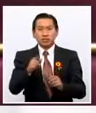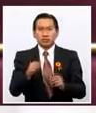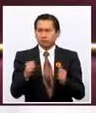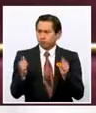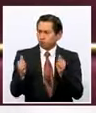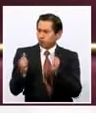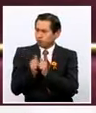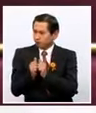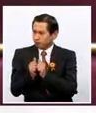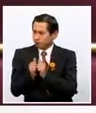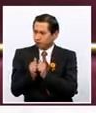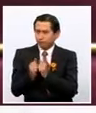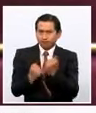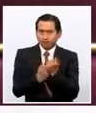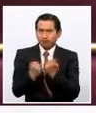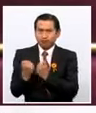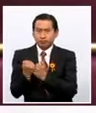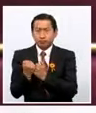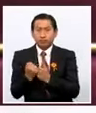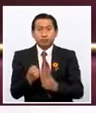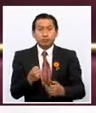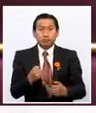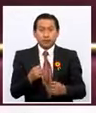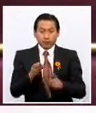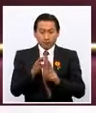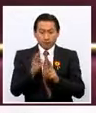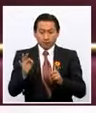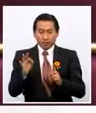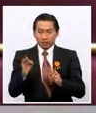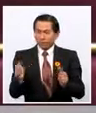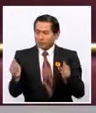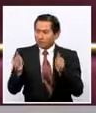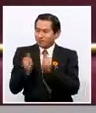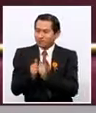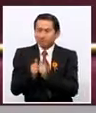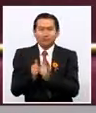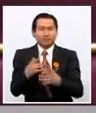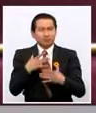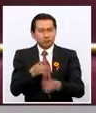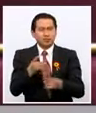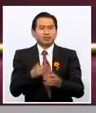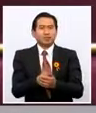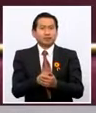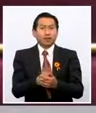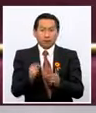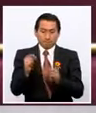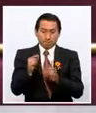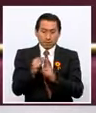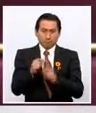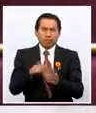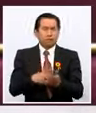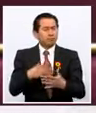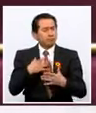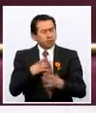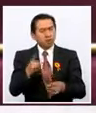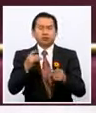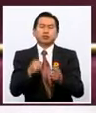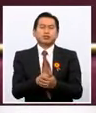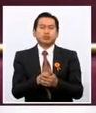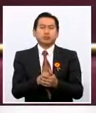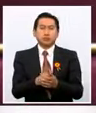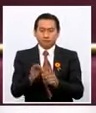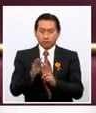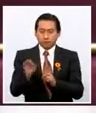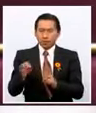y me gusta la frase lado a lado me gustan esas palabras y me gustan esas